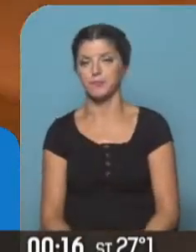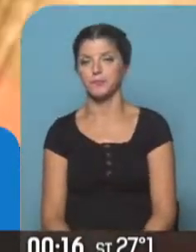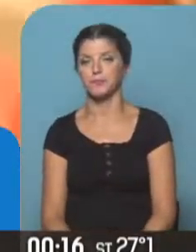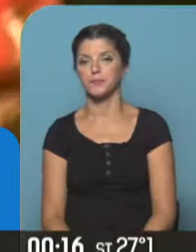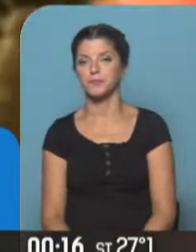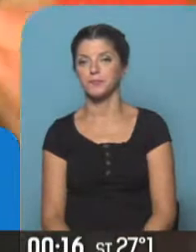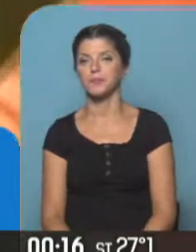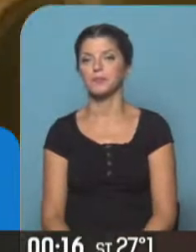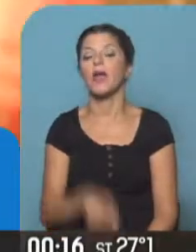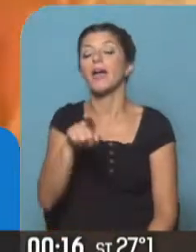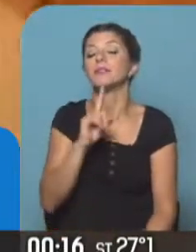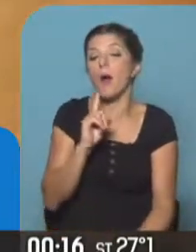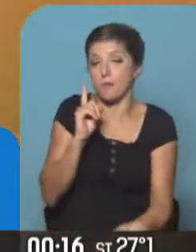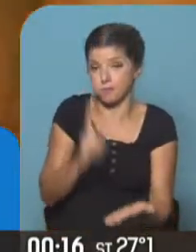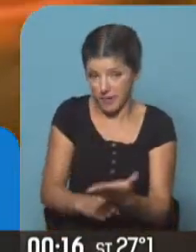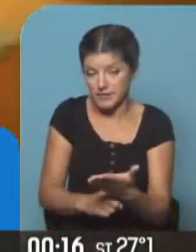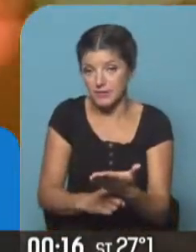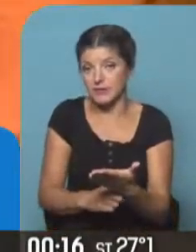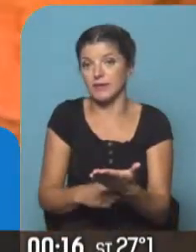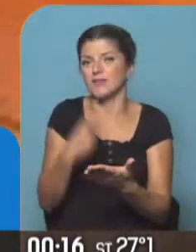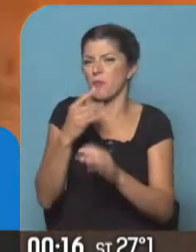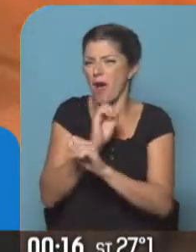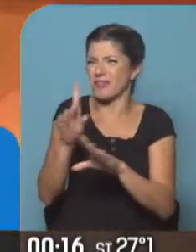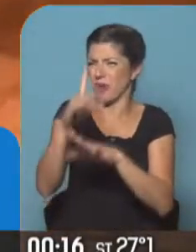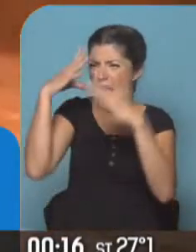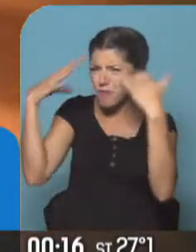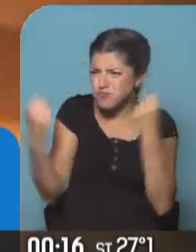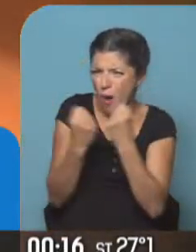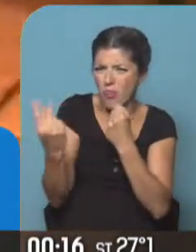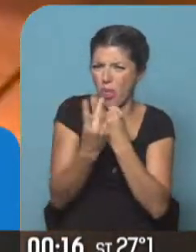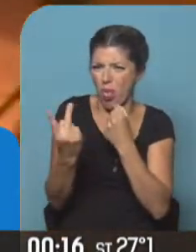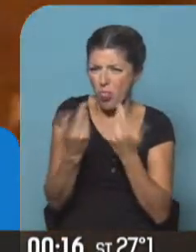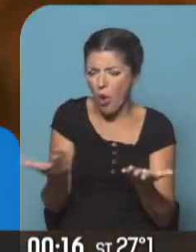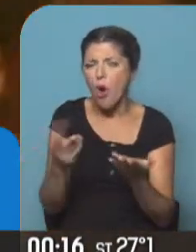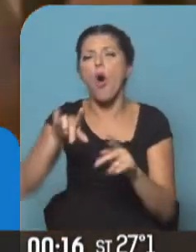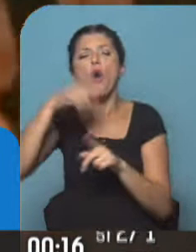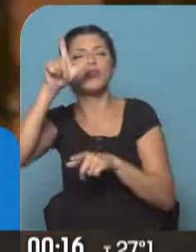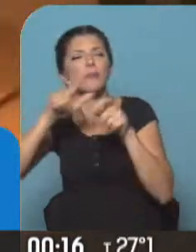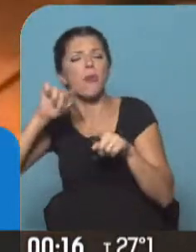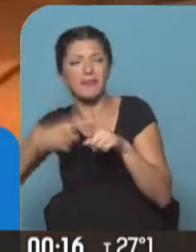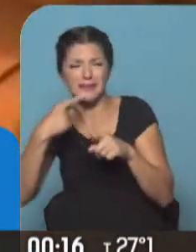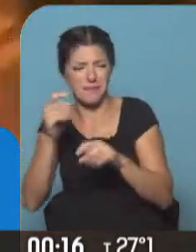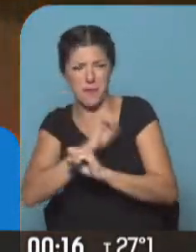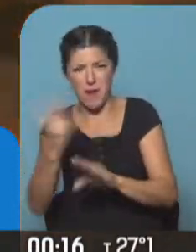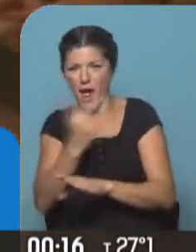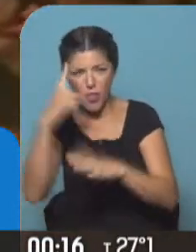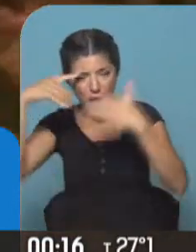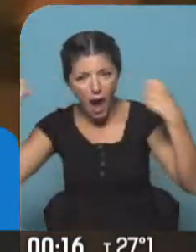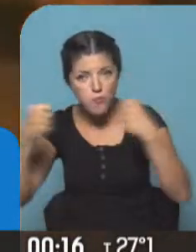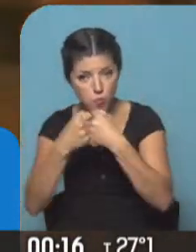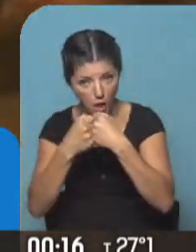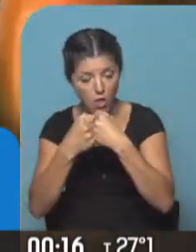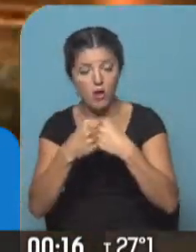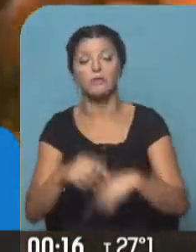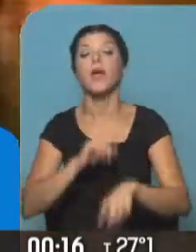fue rechazada y definida como un pacto infame por varios referentes políticos, al mismo tiempo que decenas de